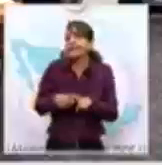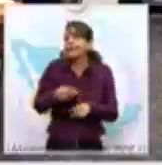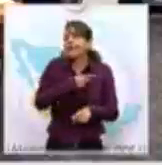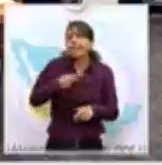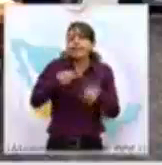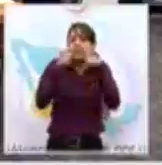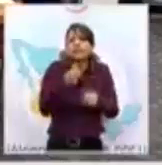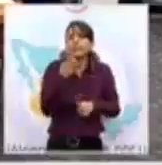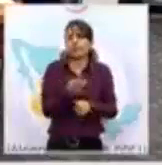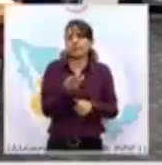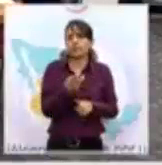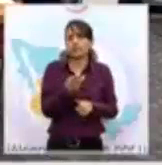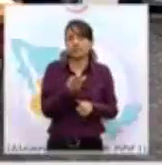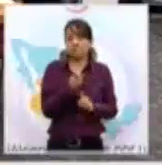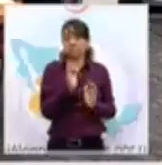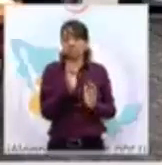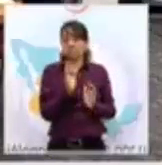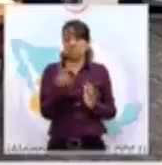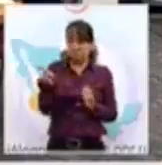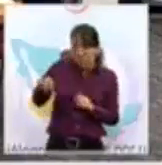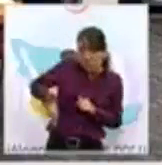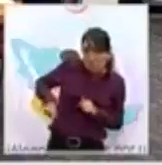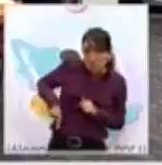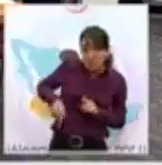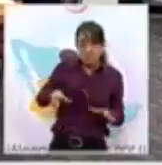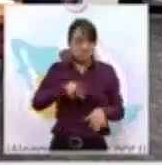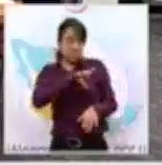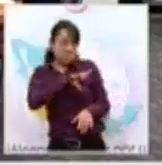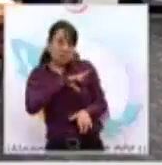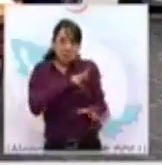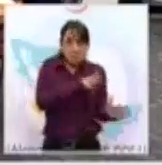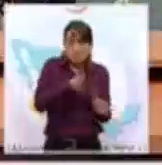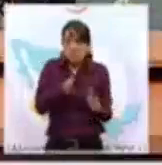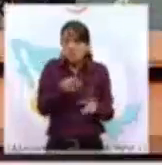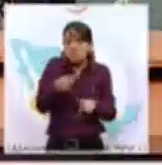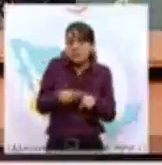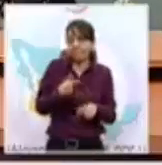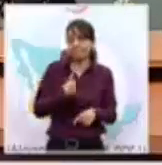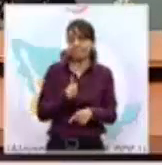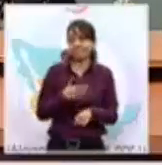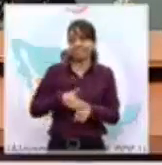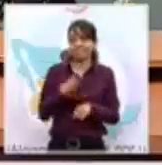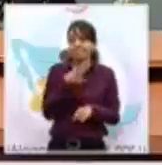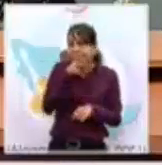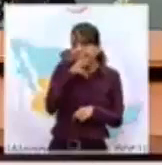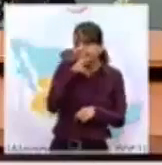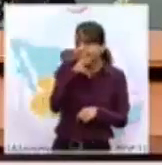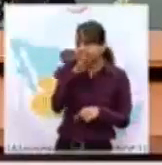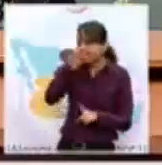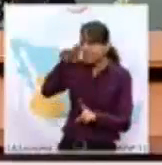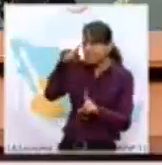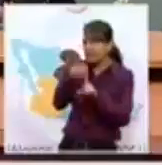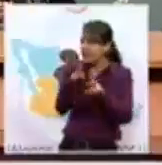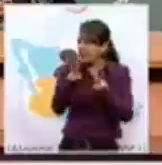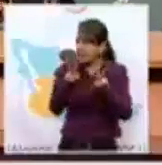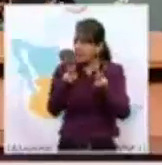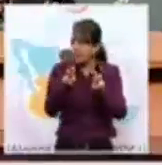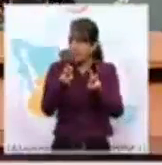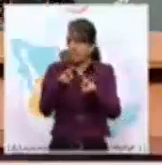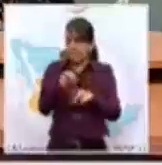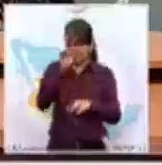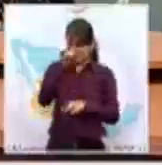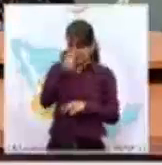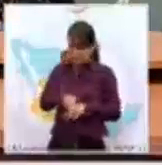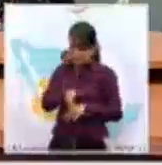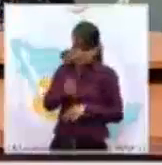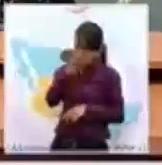valioso, como algo potente. Me preocupa especialmente el tema de la violencia. Yo sería de la idea, no sé exactamente cómo se